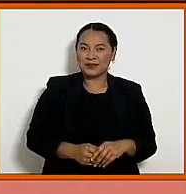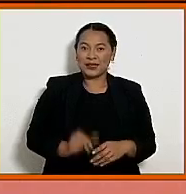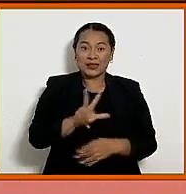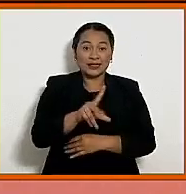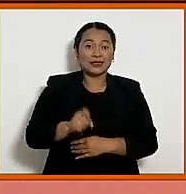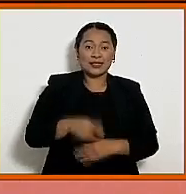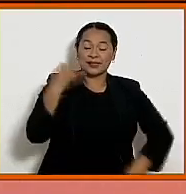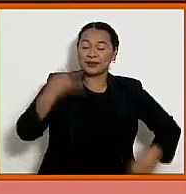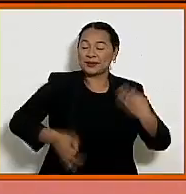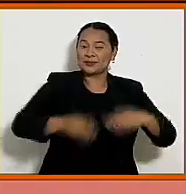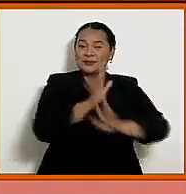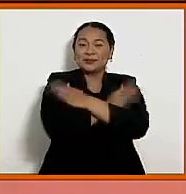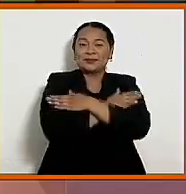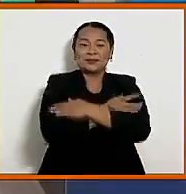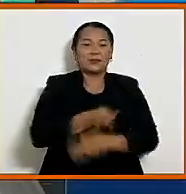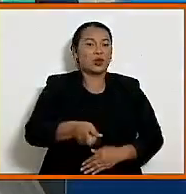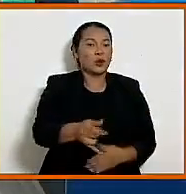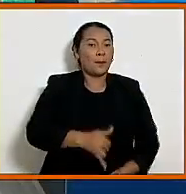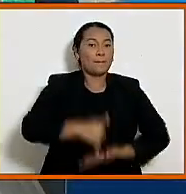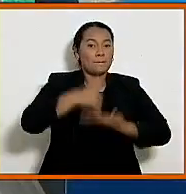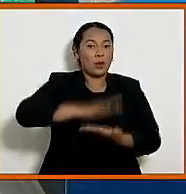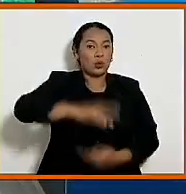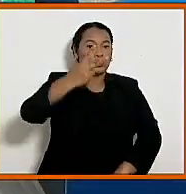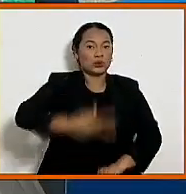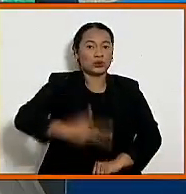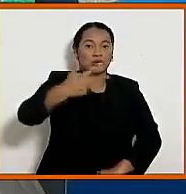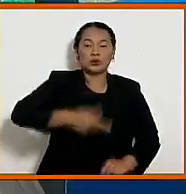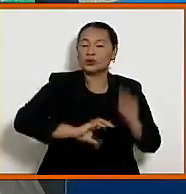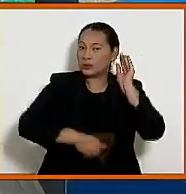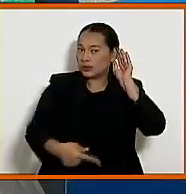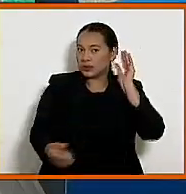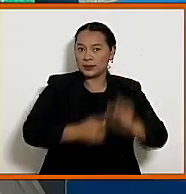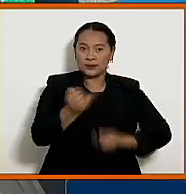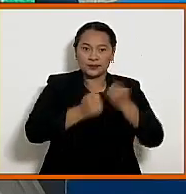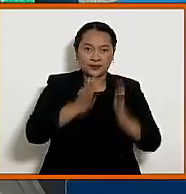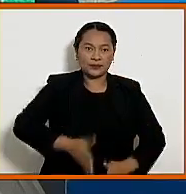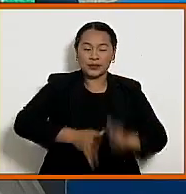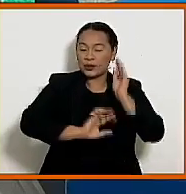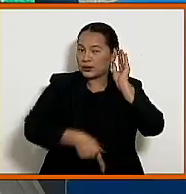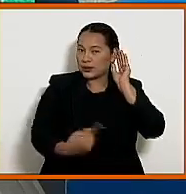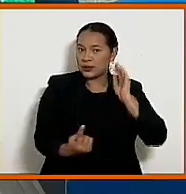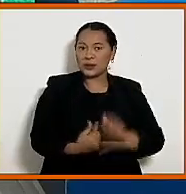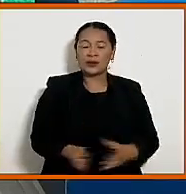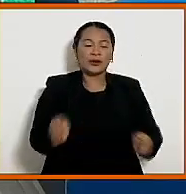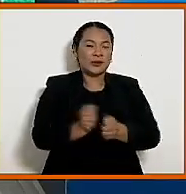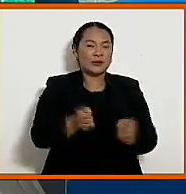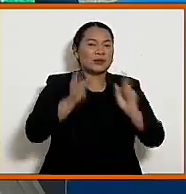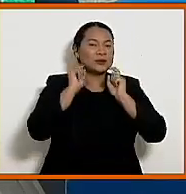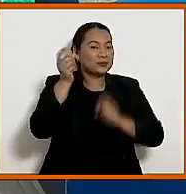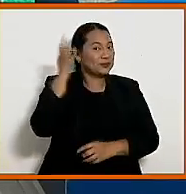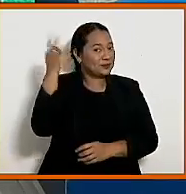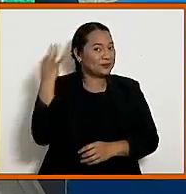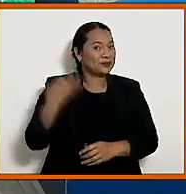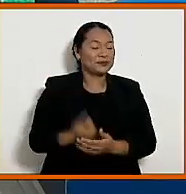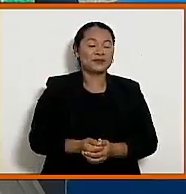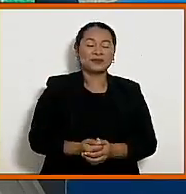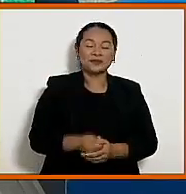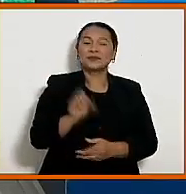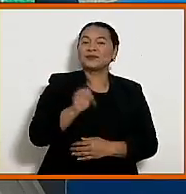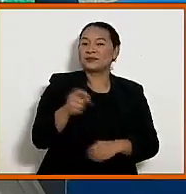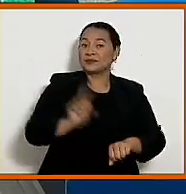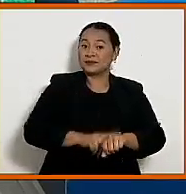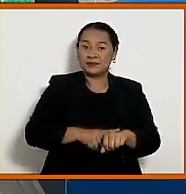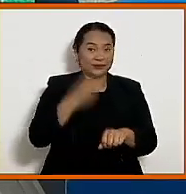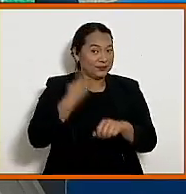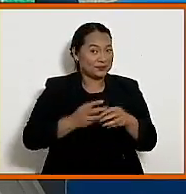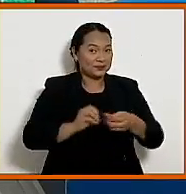3X, felicidades. Tu premio se multiplica por 3 esta tarde en Diaria. Si sos jugador para más 1, te dejo con Francini. Así es, Tatiana, vamos a conocer el número ganador para